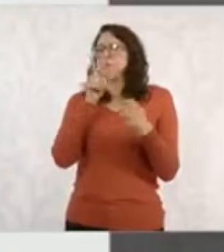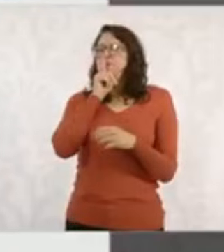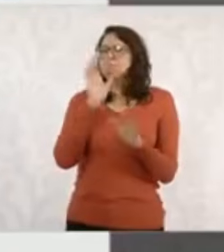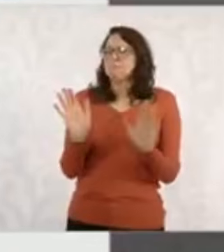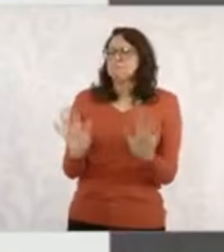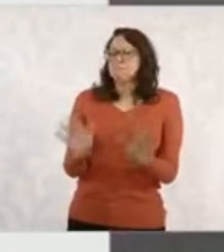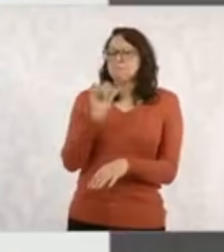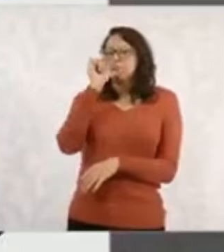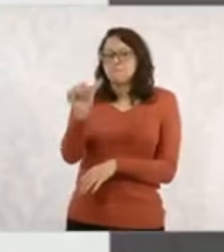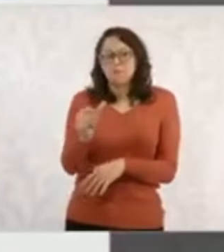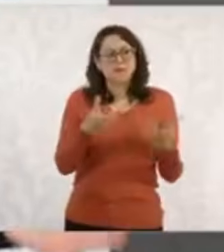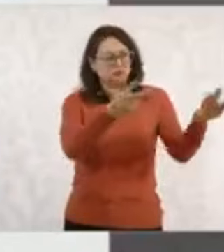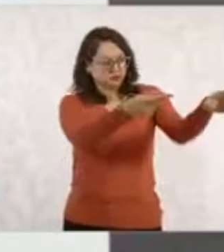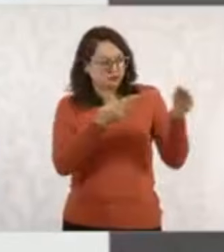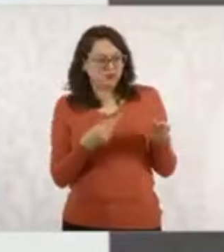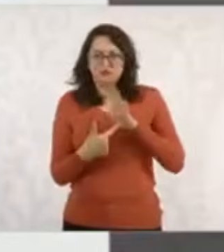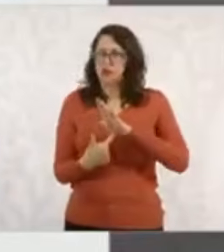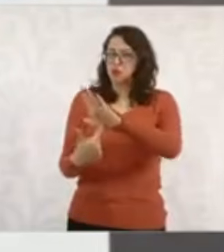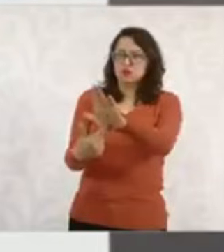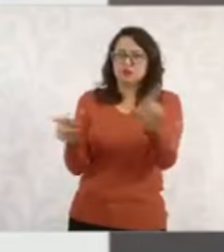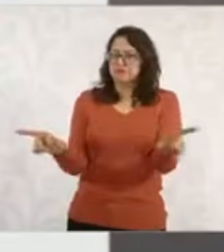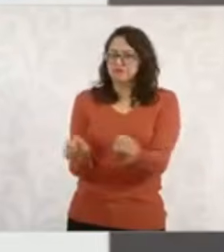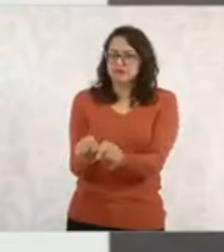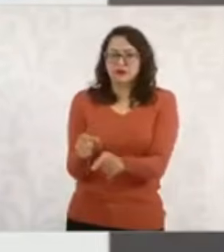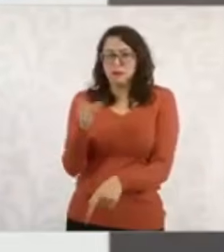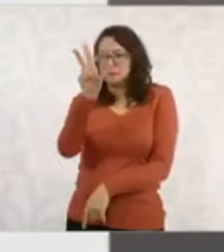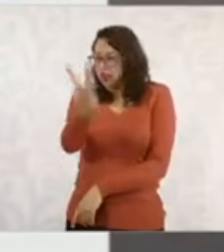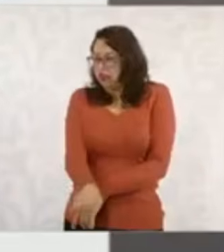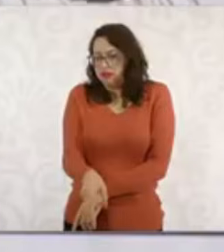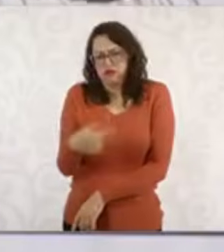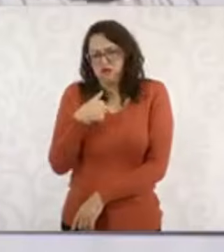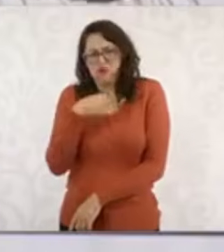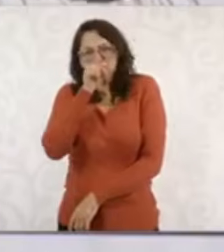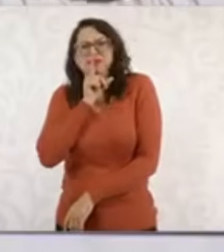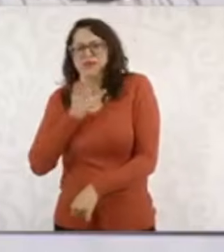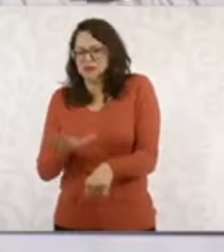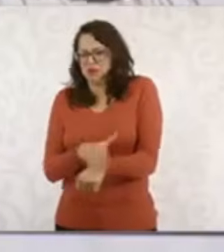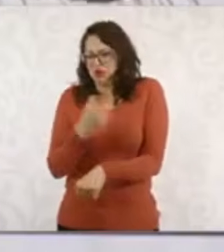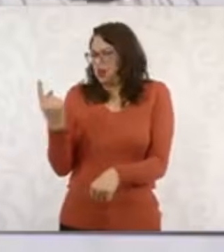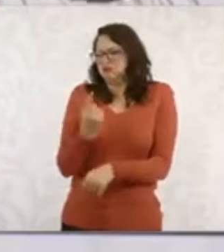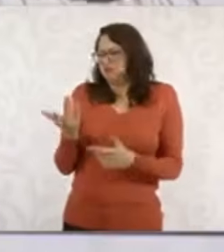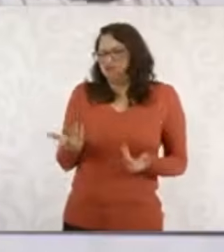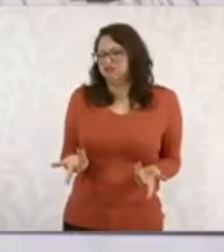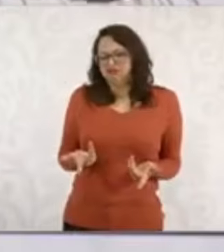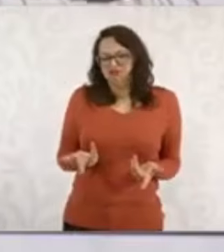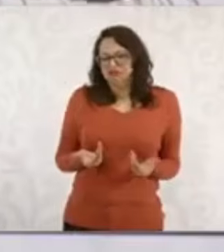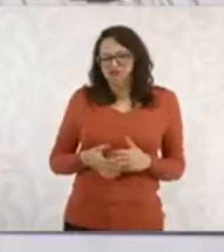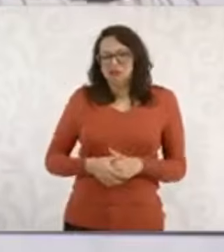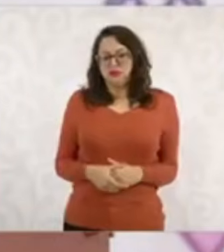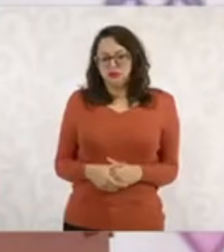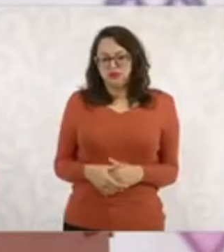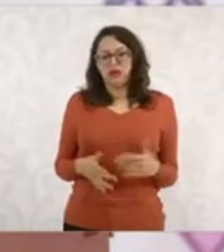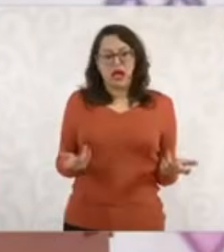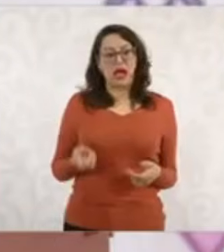disputa. Nosotros decimos la verdad siempre, no tenemos por qué mentir. Y tan es así que pues es